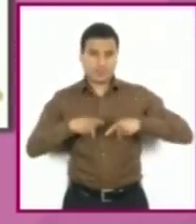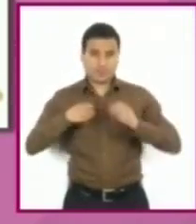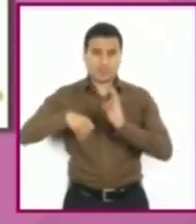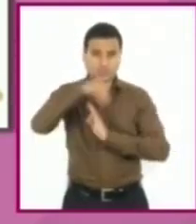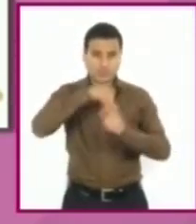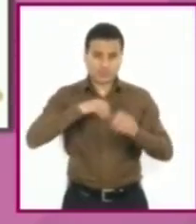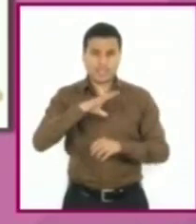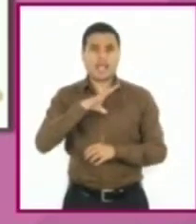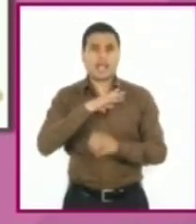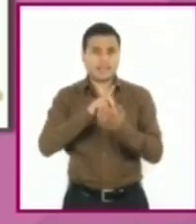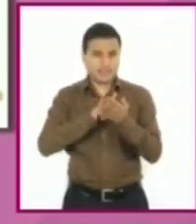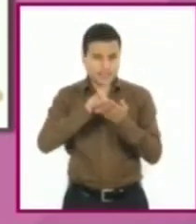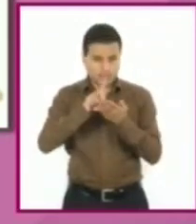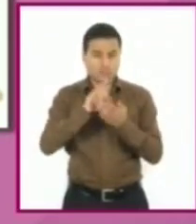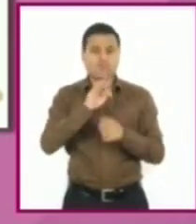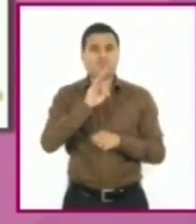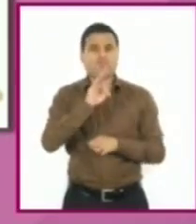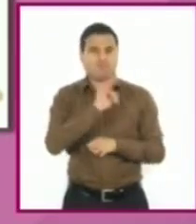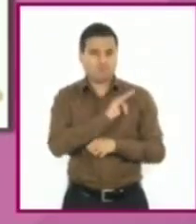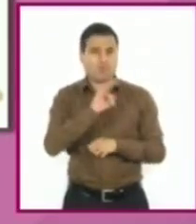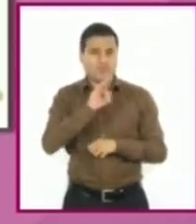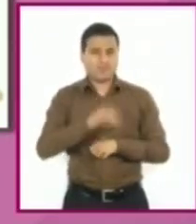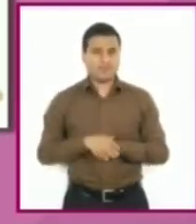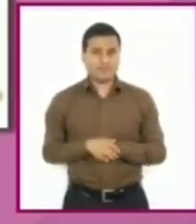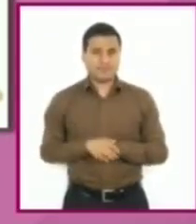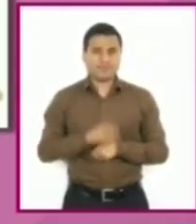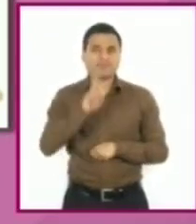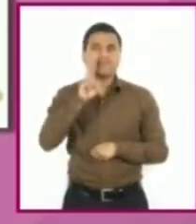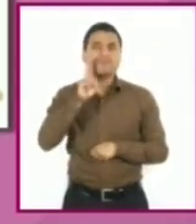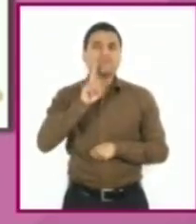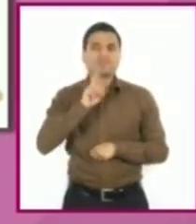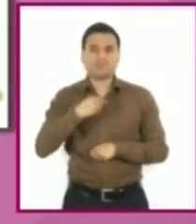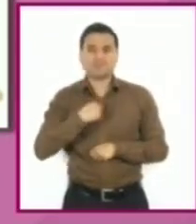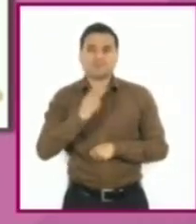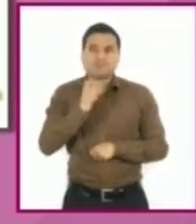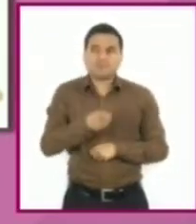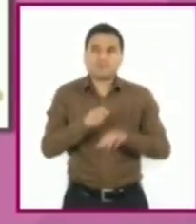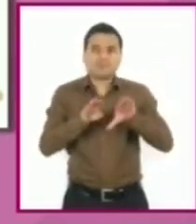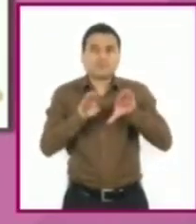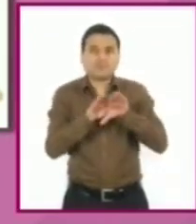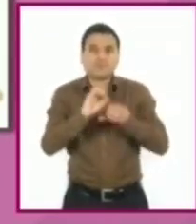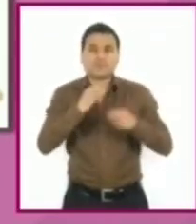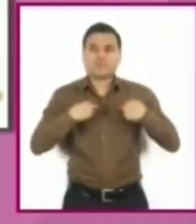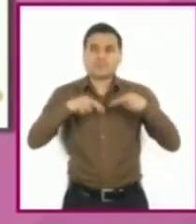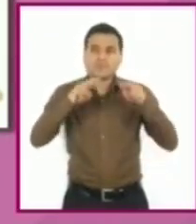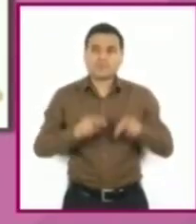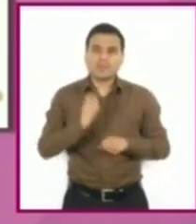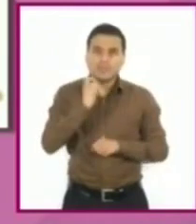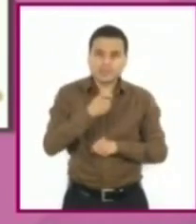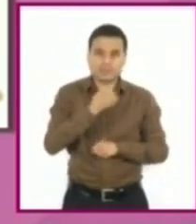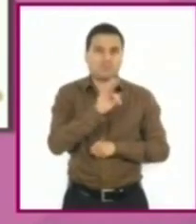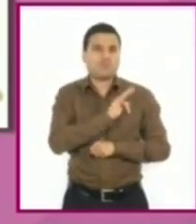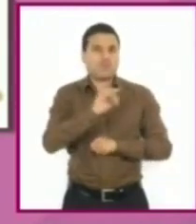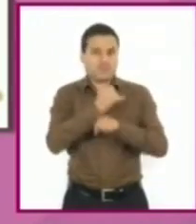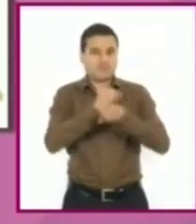tienen derecho de hacerse constar o pedir razón por sí mismos o por sus representantes